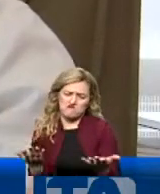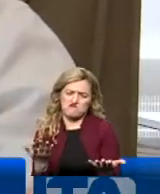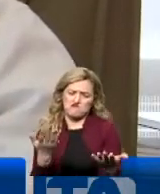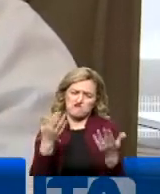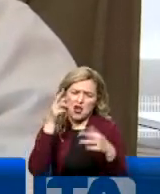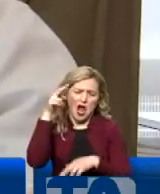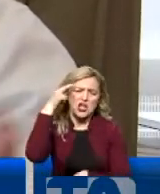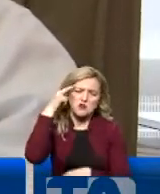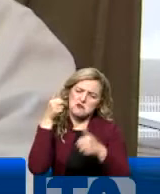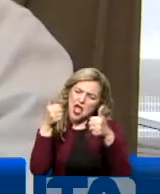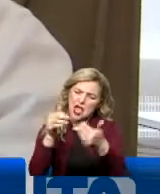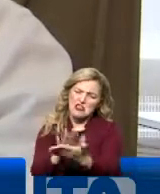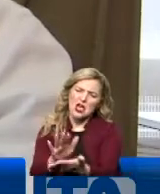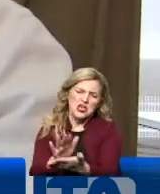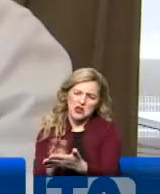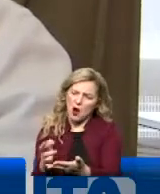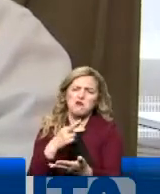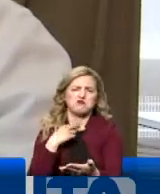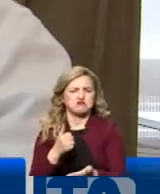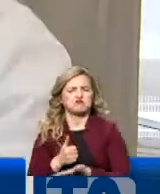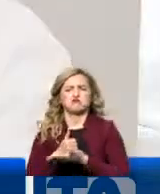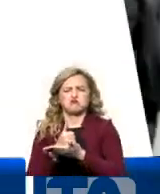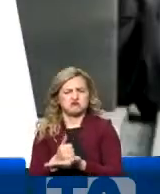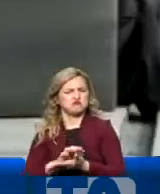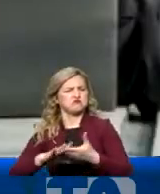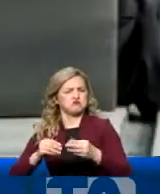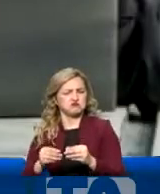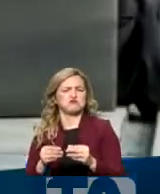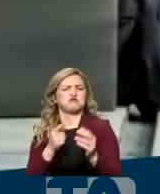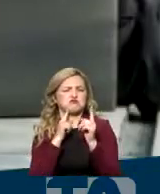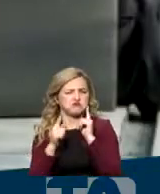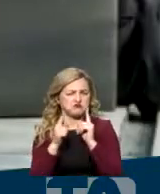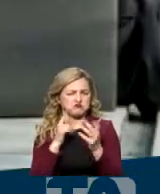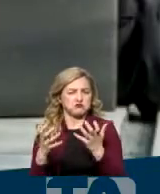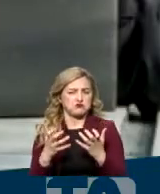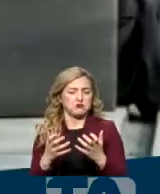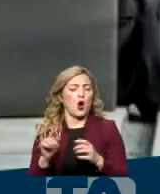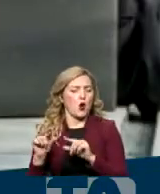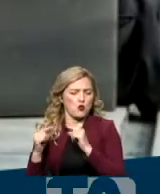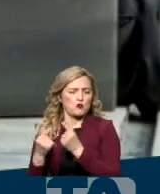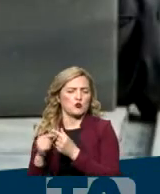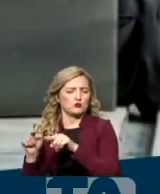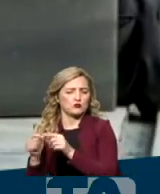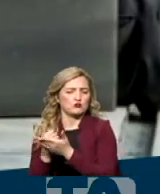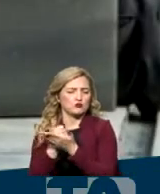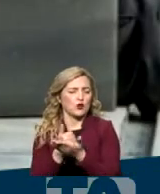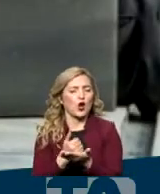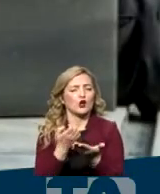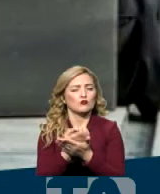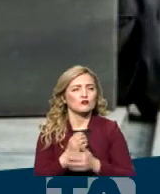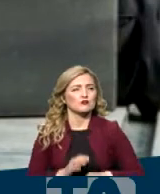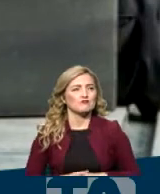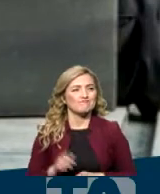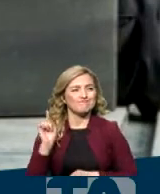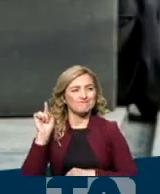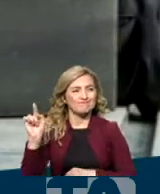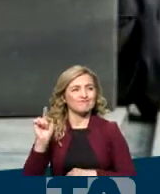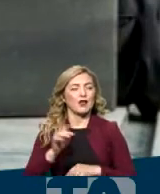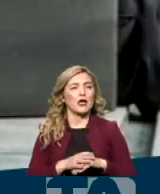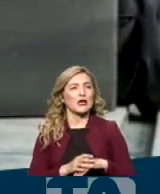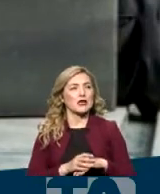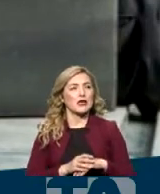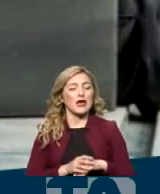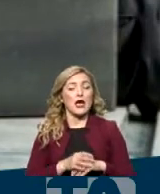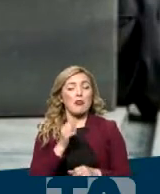entonces sin duda va a ayudar a la economía, ¿no? Según cifras del INEC, en septiembre el desempleo se ubicó en el